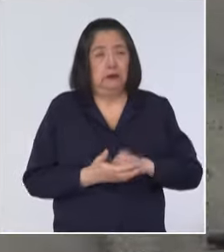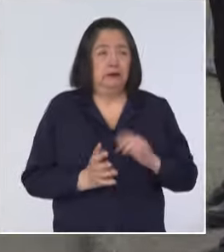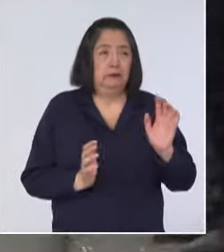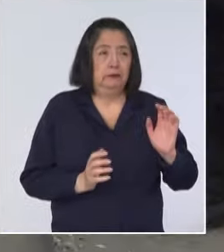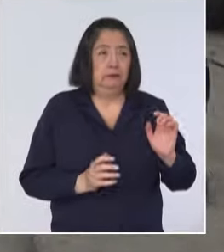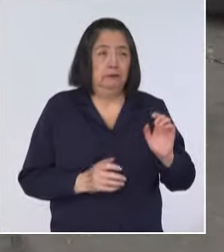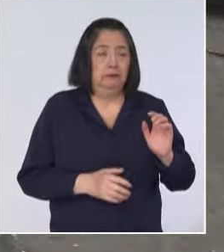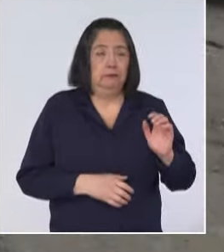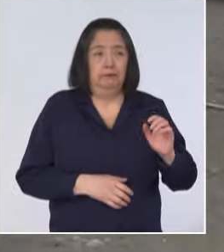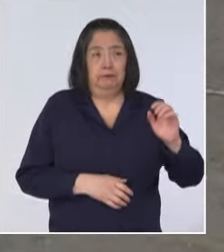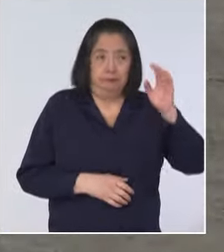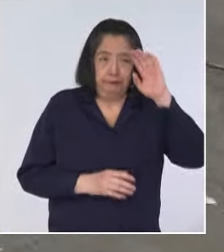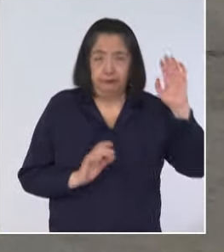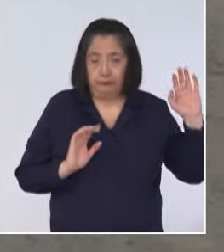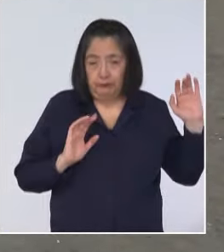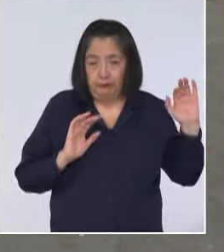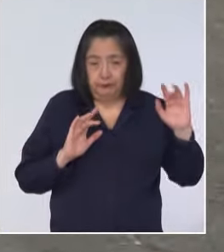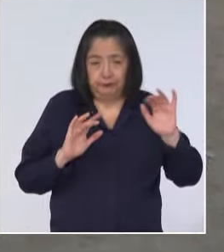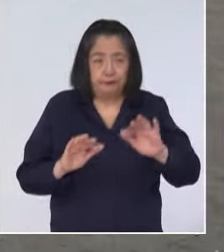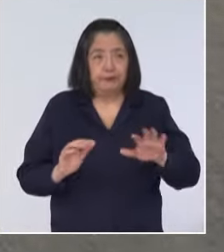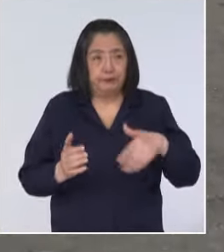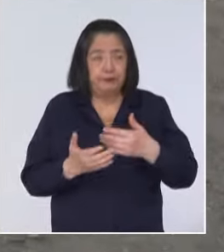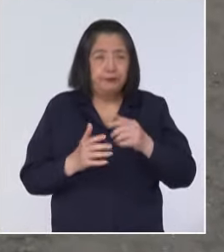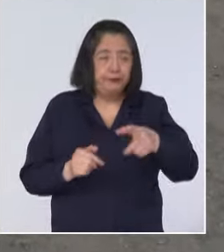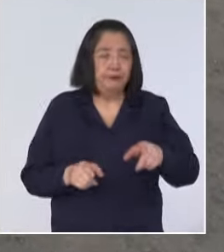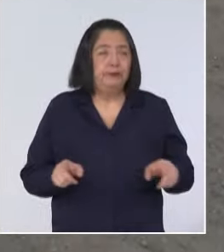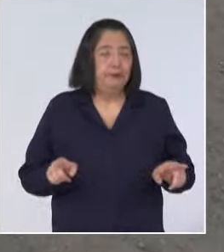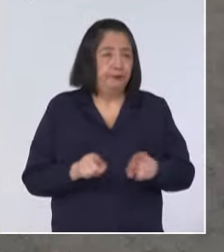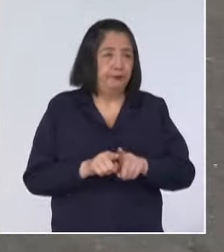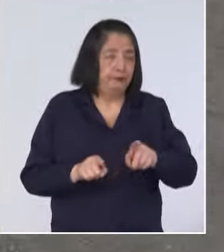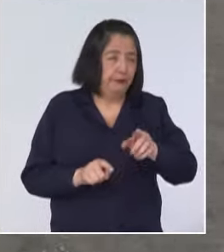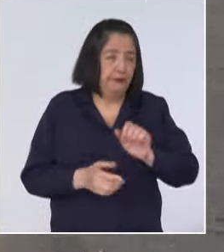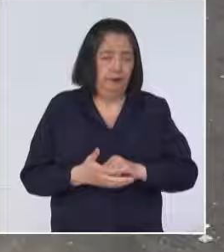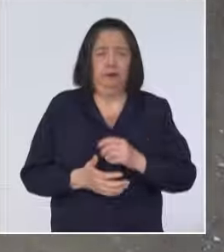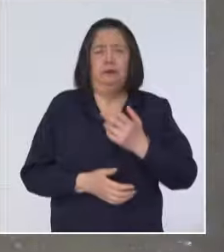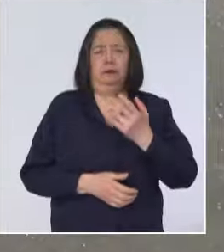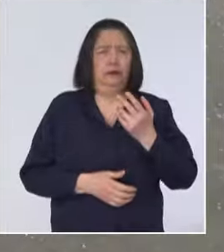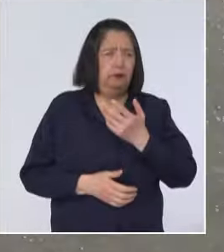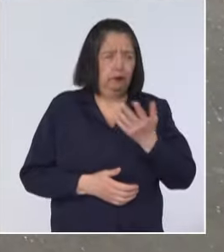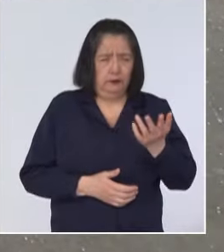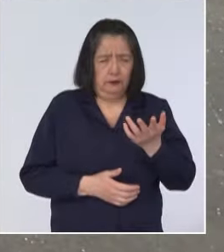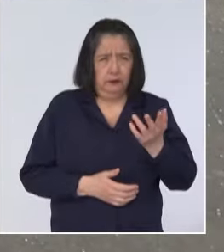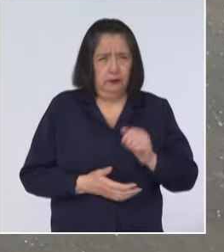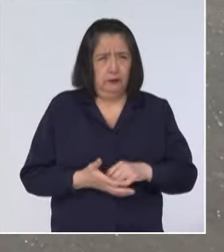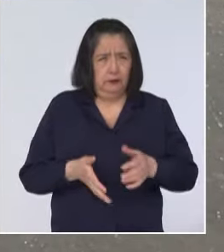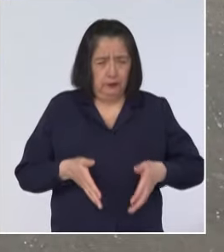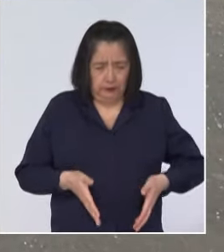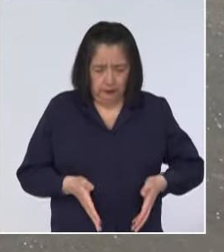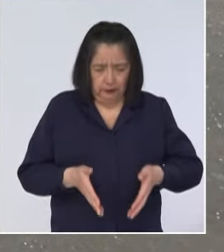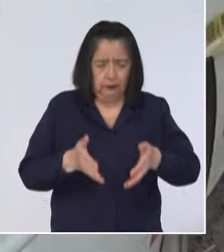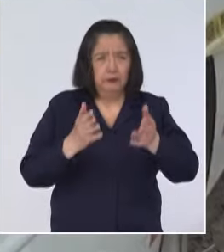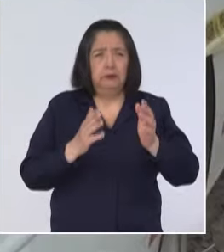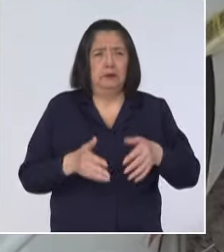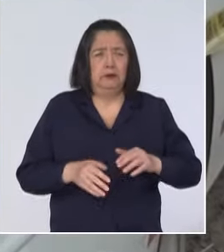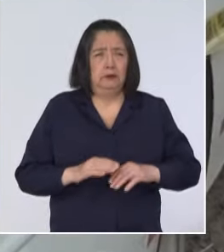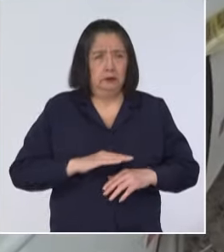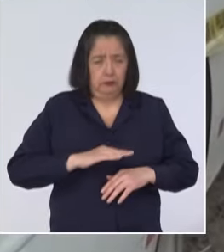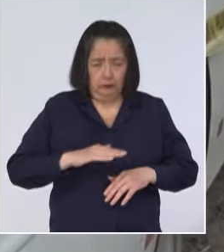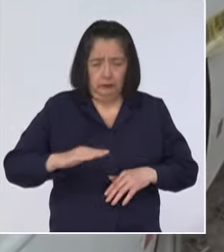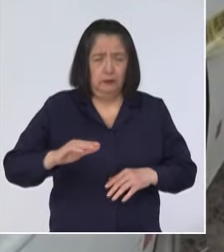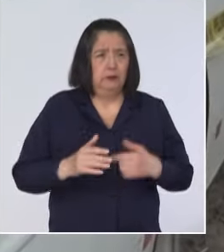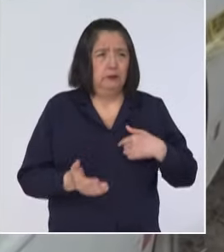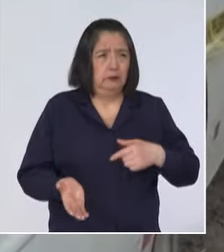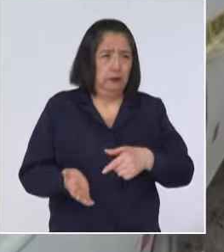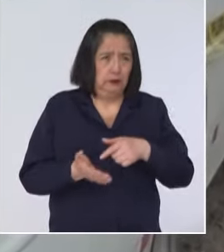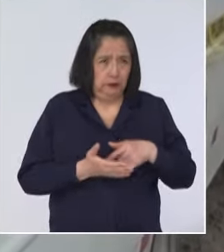no tardaron en llegar hasta el lugar de la tragedia e incluso cuestionaron el estado de la autopista. Estamos